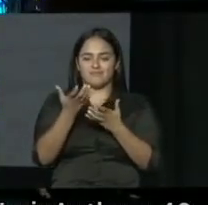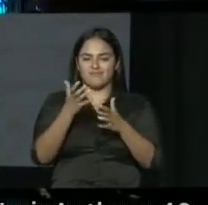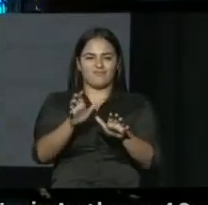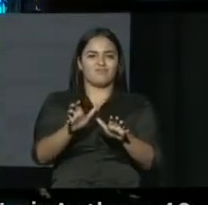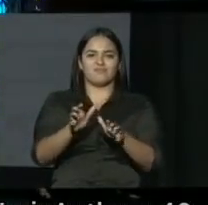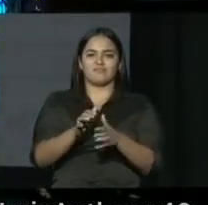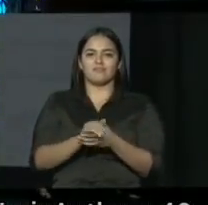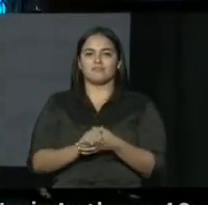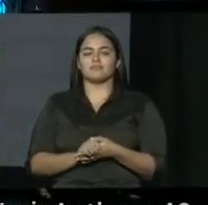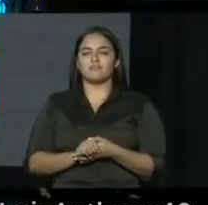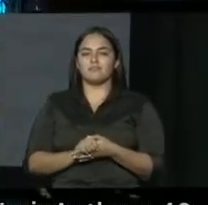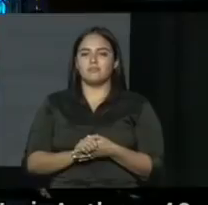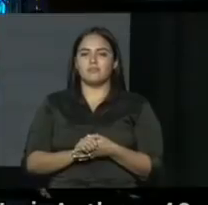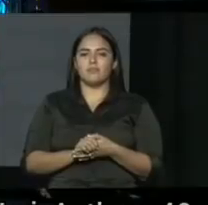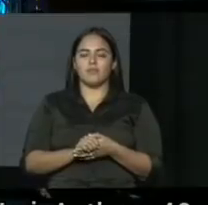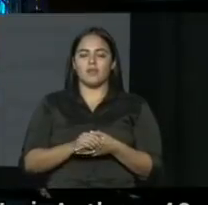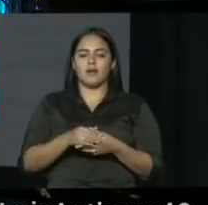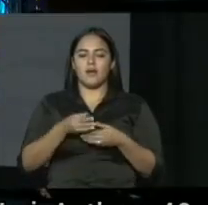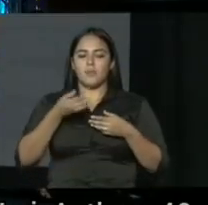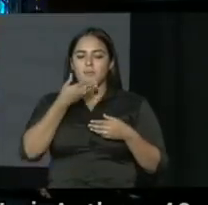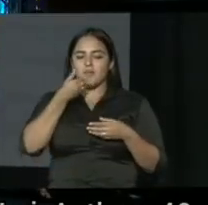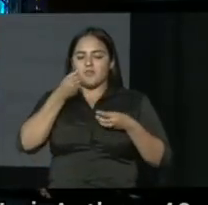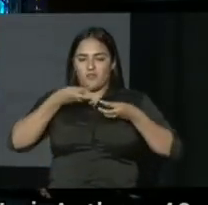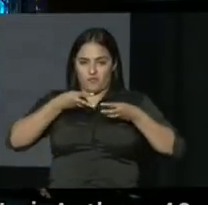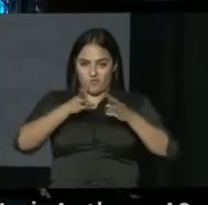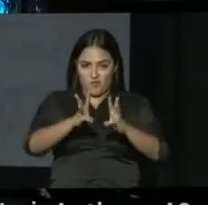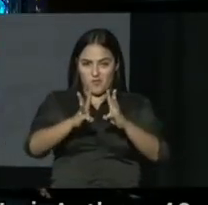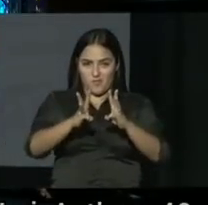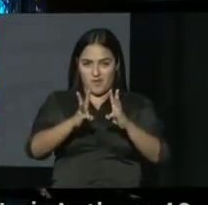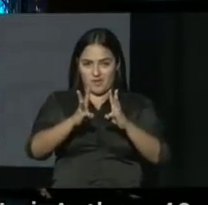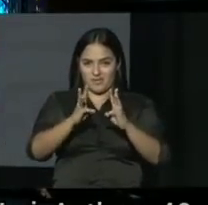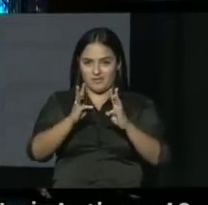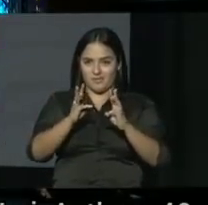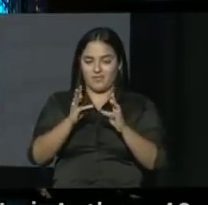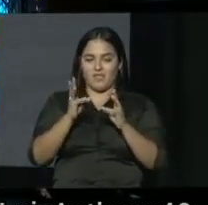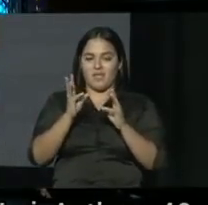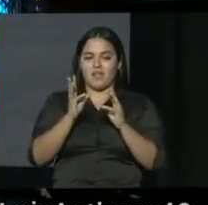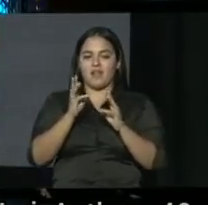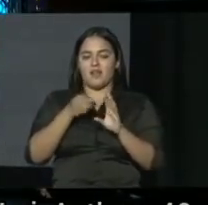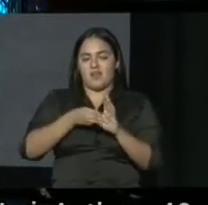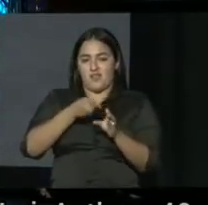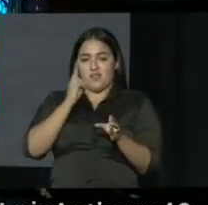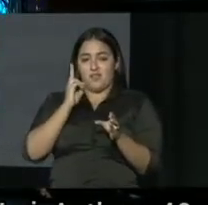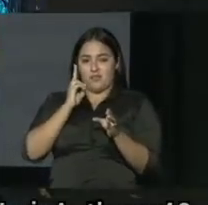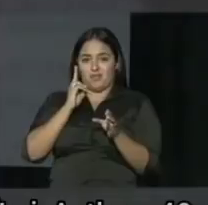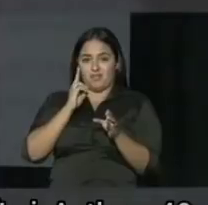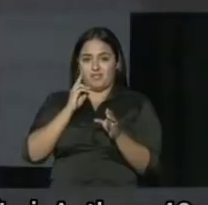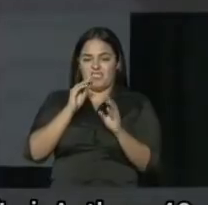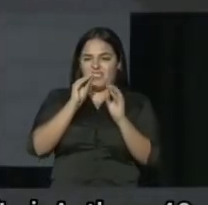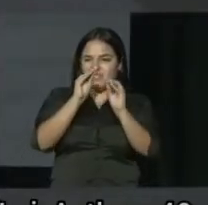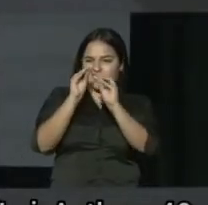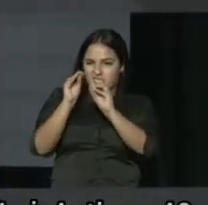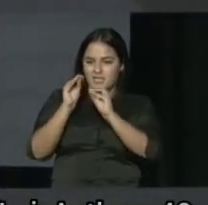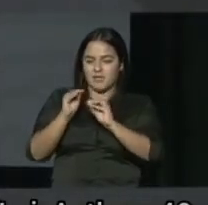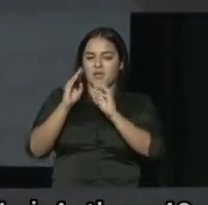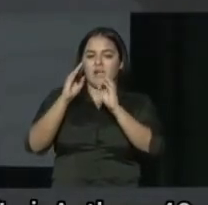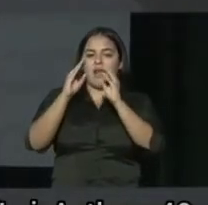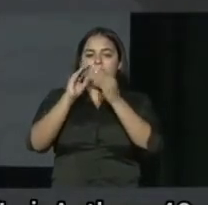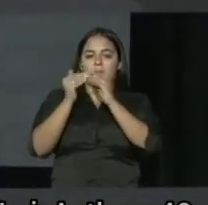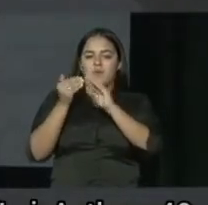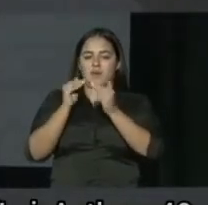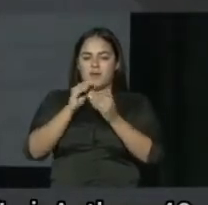La mejor forma de salir de la junta es demostrándole a nuestro pueblo, al Congreso y